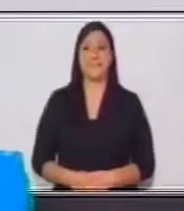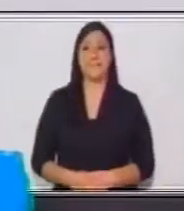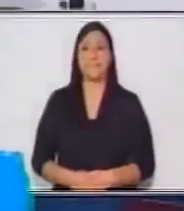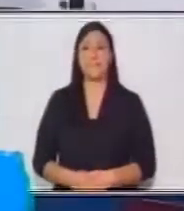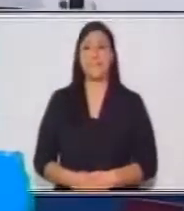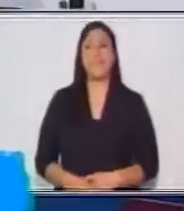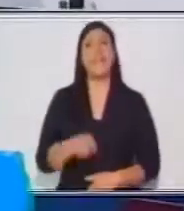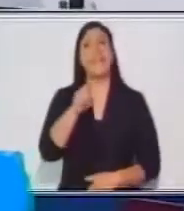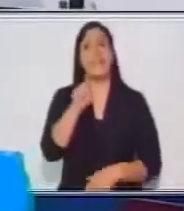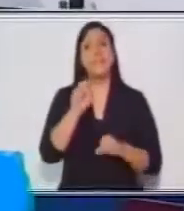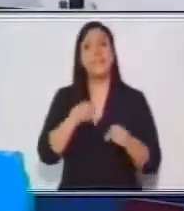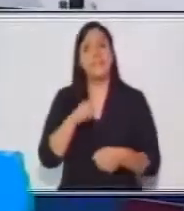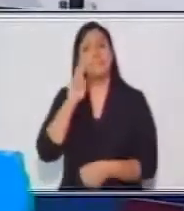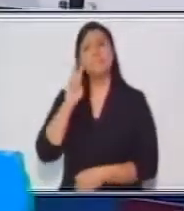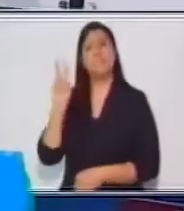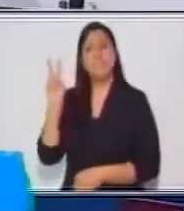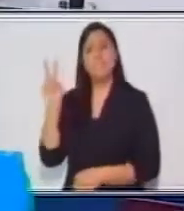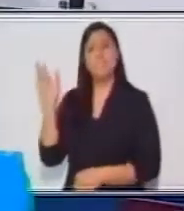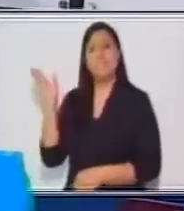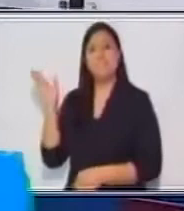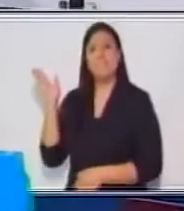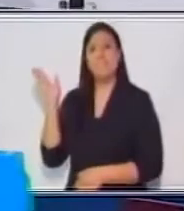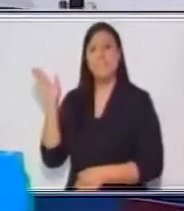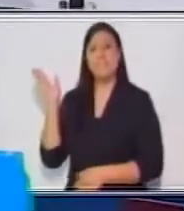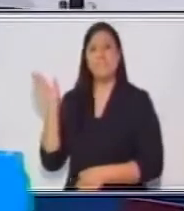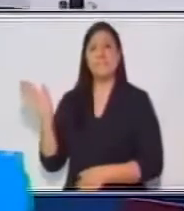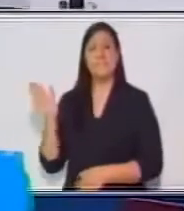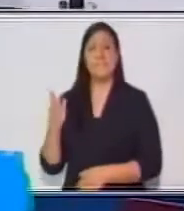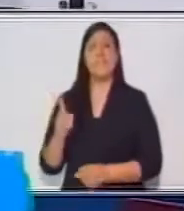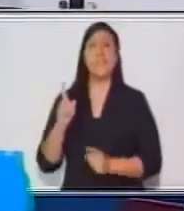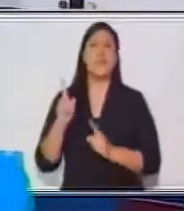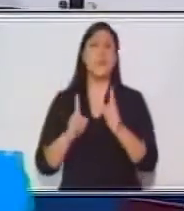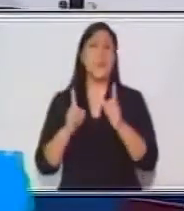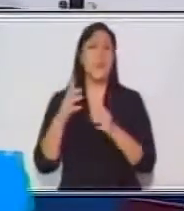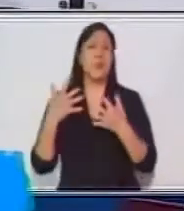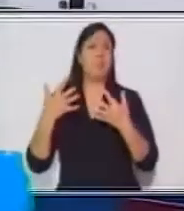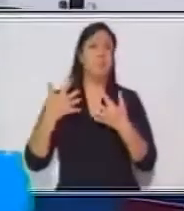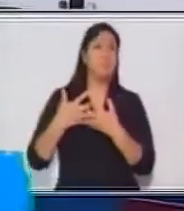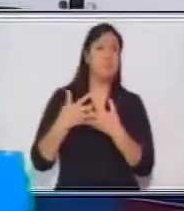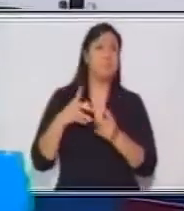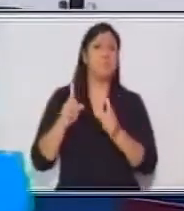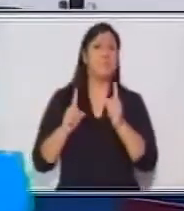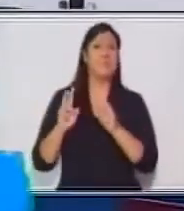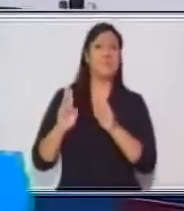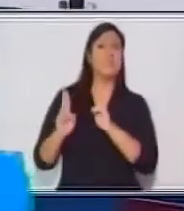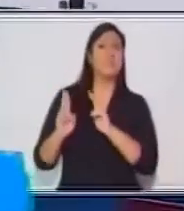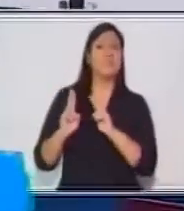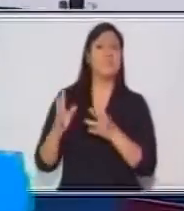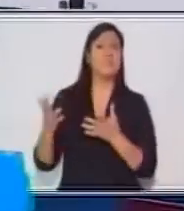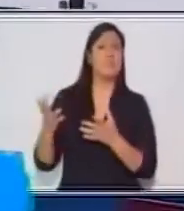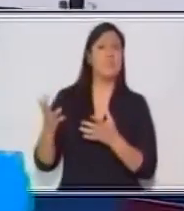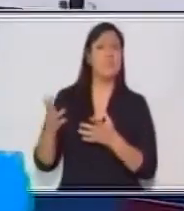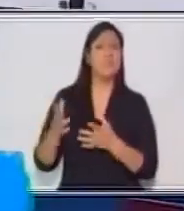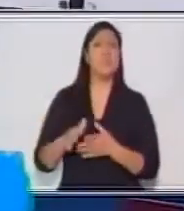Si puedes notar la relación que hay entre